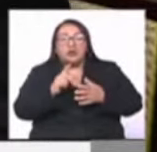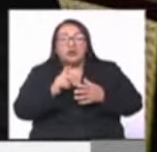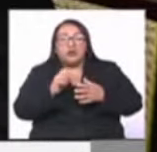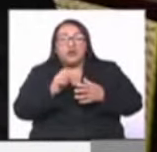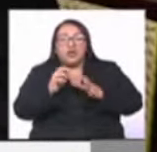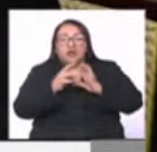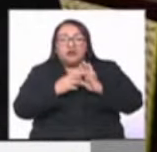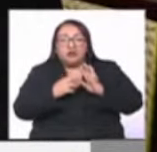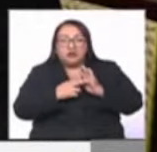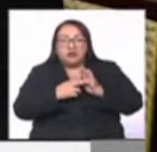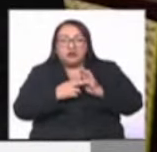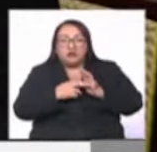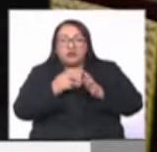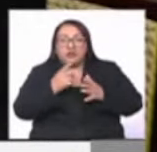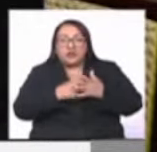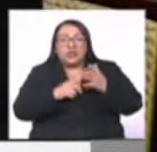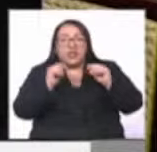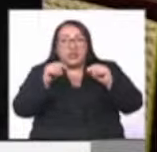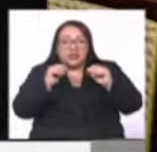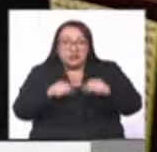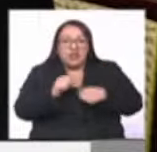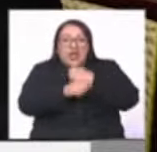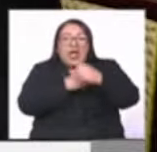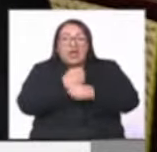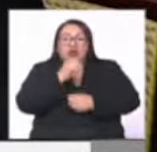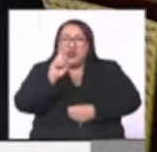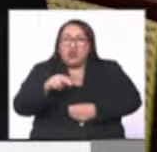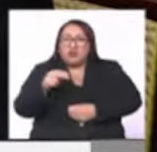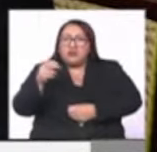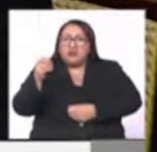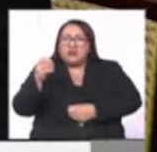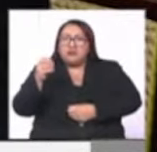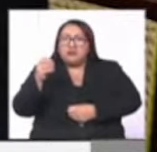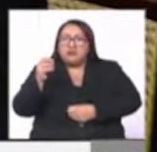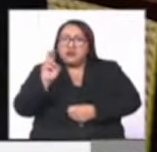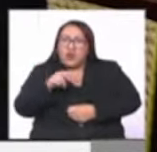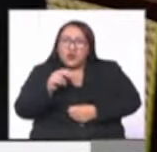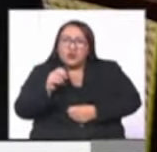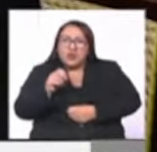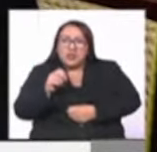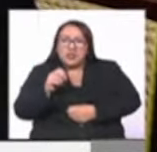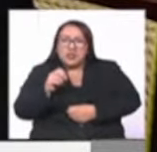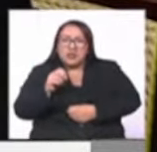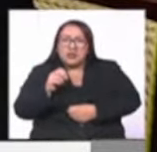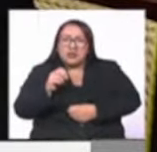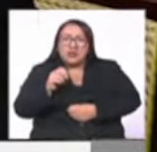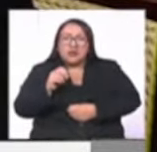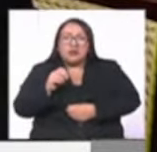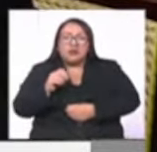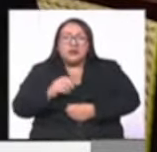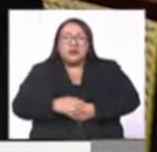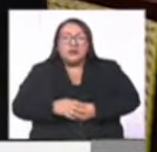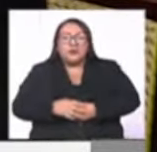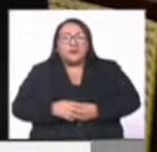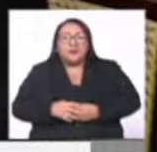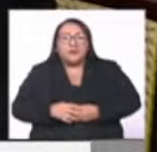mencionado que Data del año 2000 del 2 del